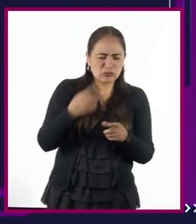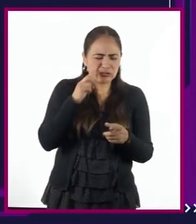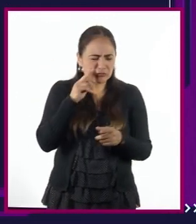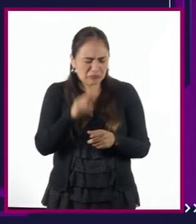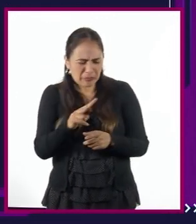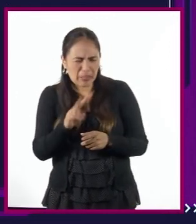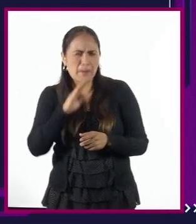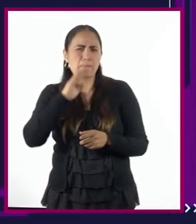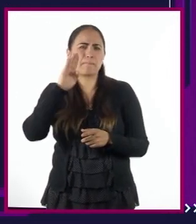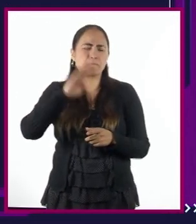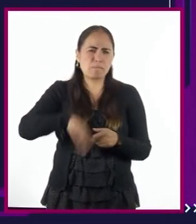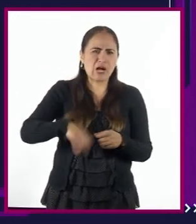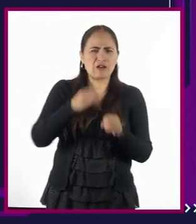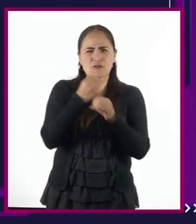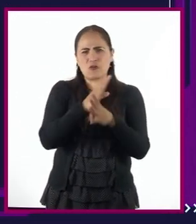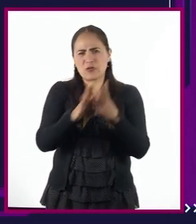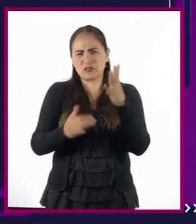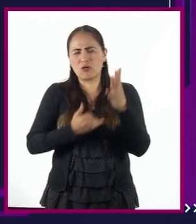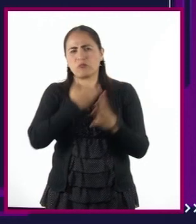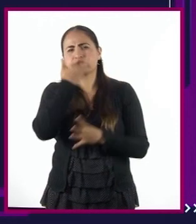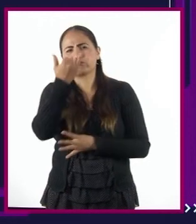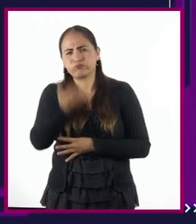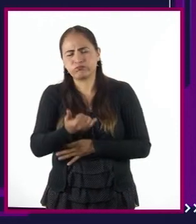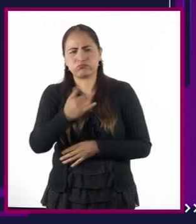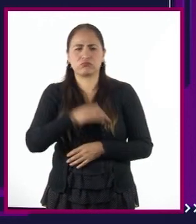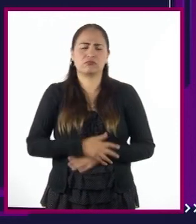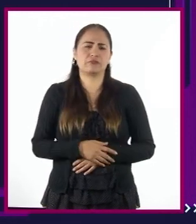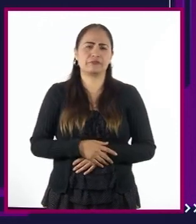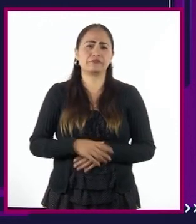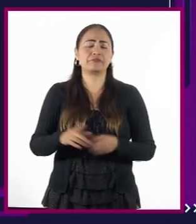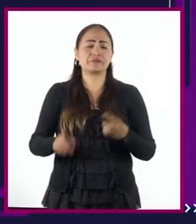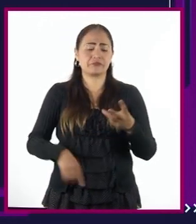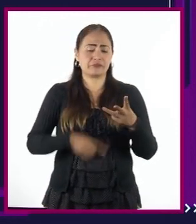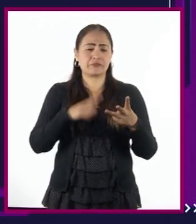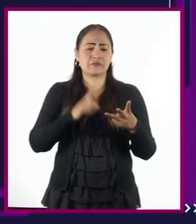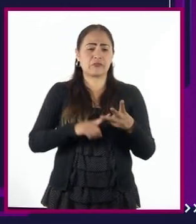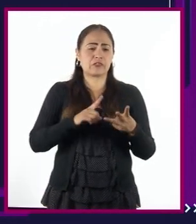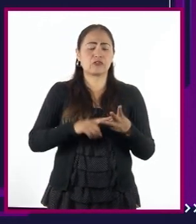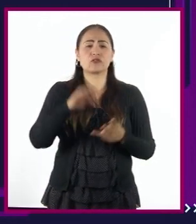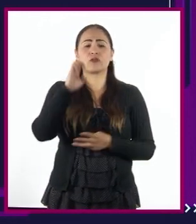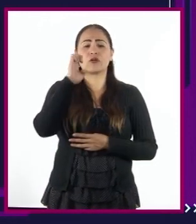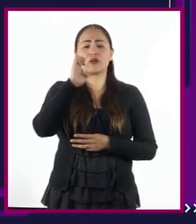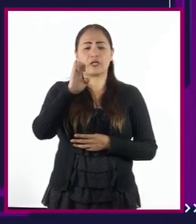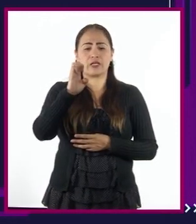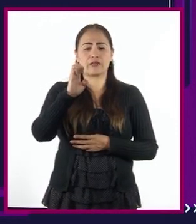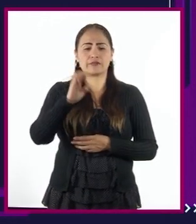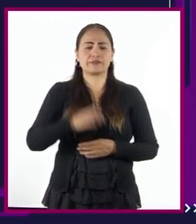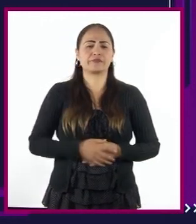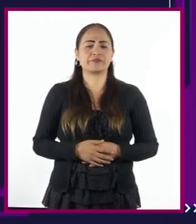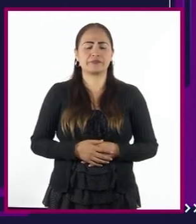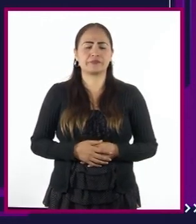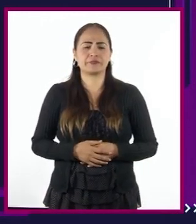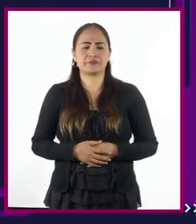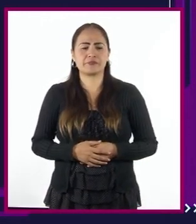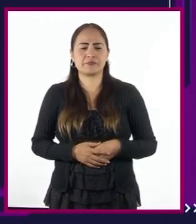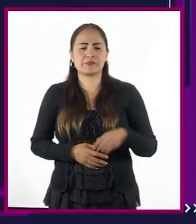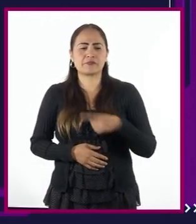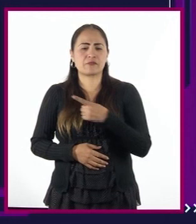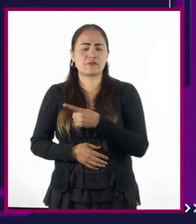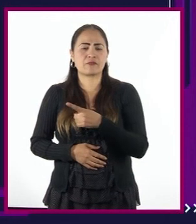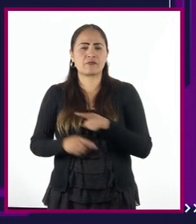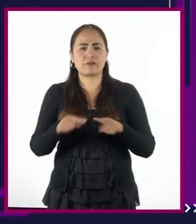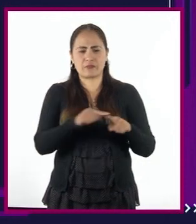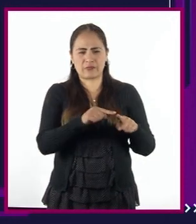interpretación de la gráfica. Inciso E. En una gráfica de líneas, la frecuencia con que ocurre el fenómeno a